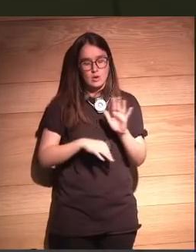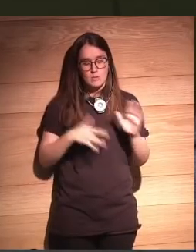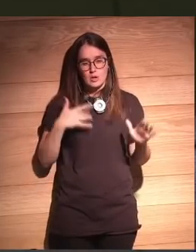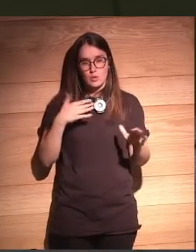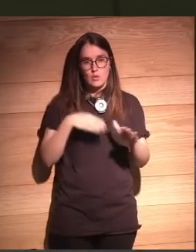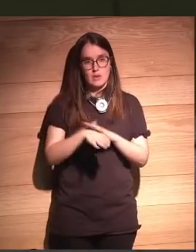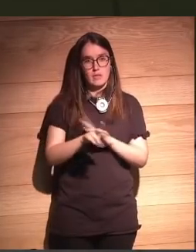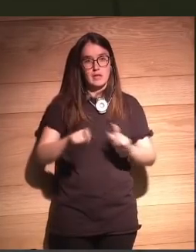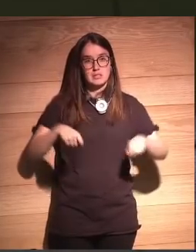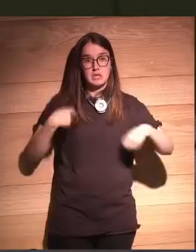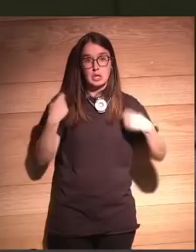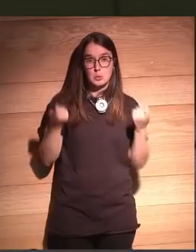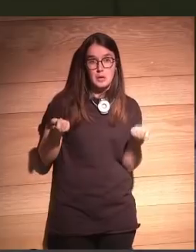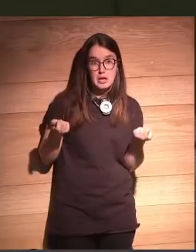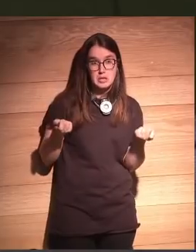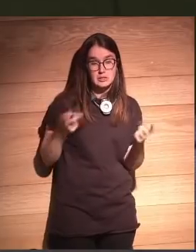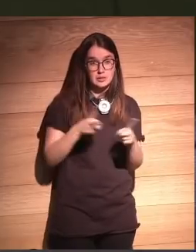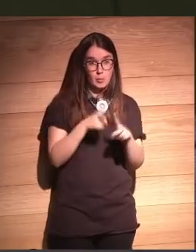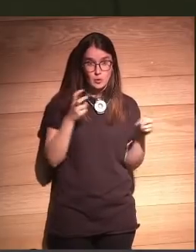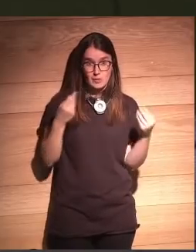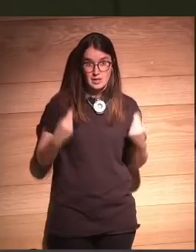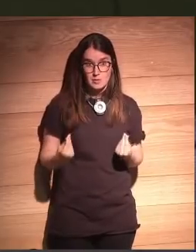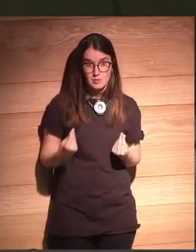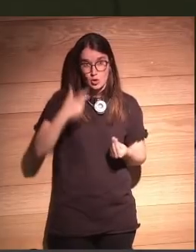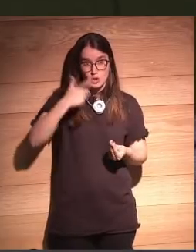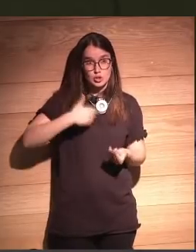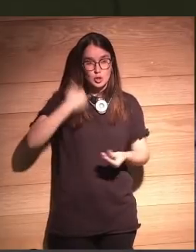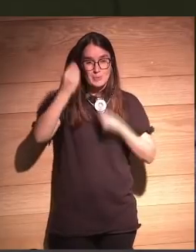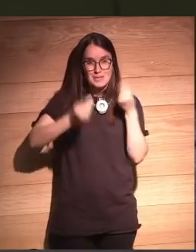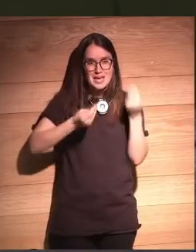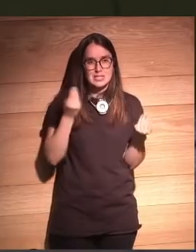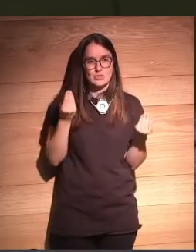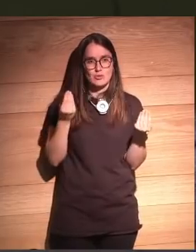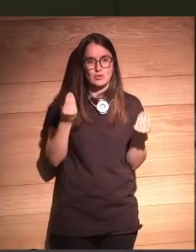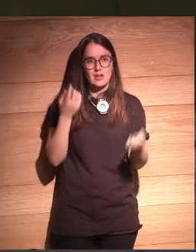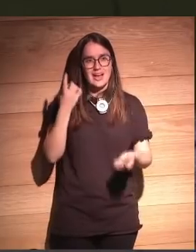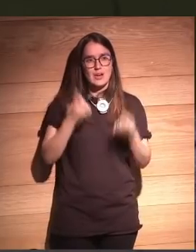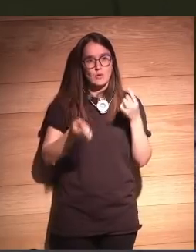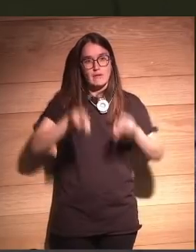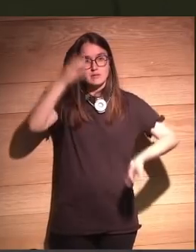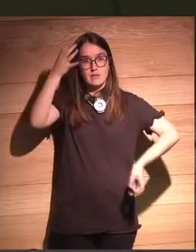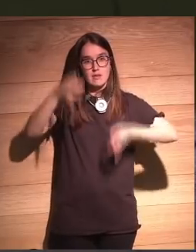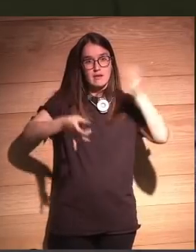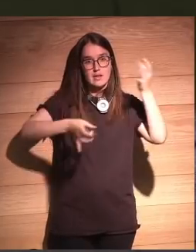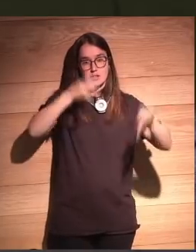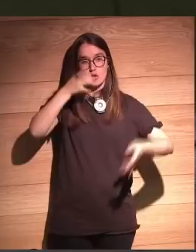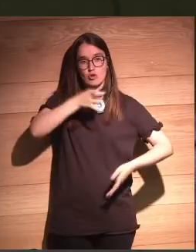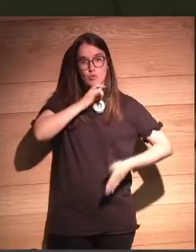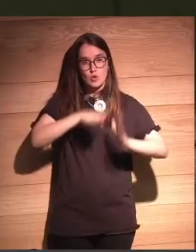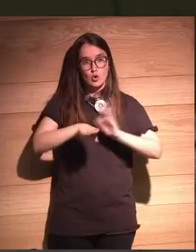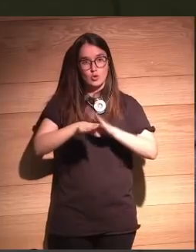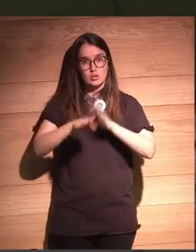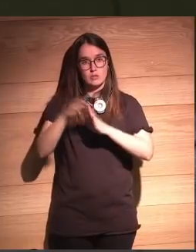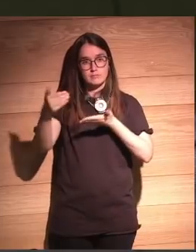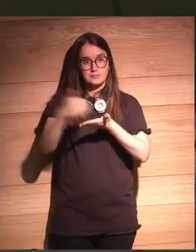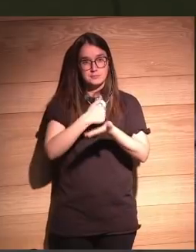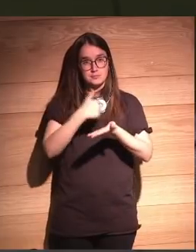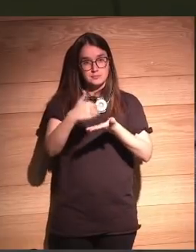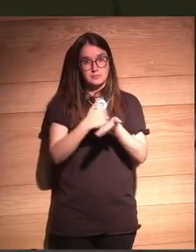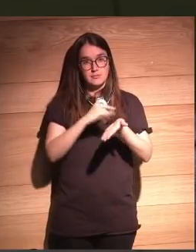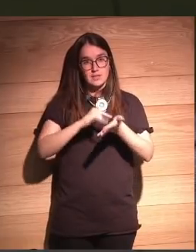acceda así naturalmente, ¿no? Desde esa perspectiva, yo creo que están lanzando algunas ideas de cómo seguir rentabilizando